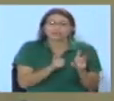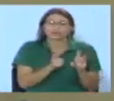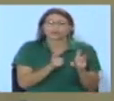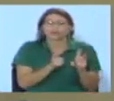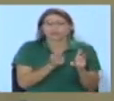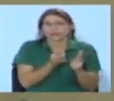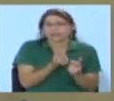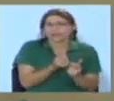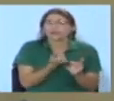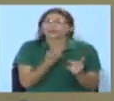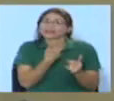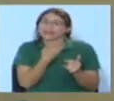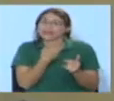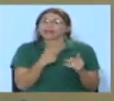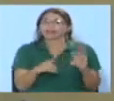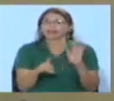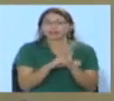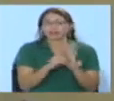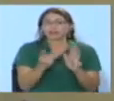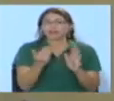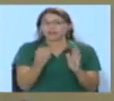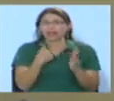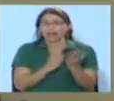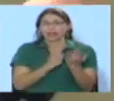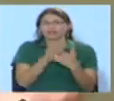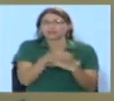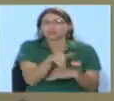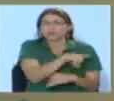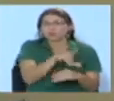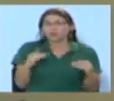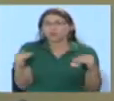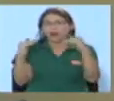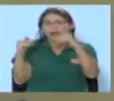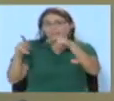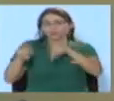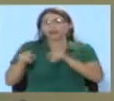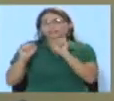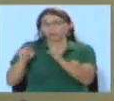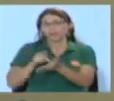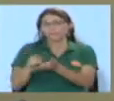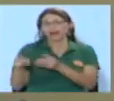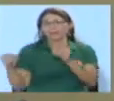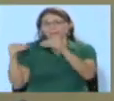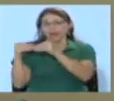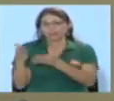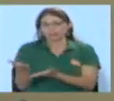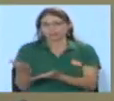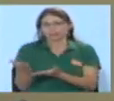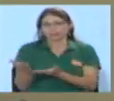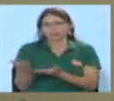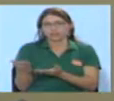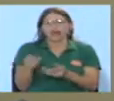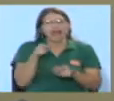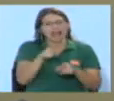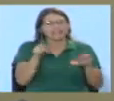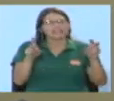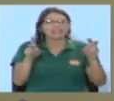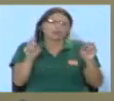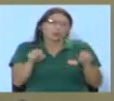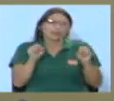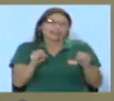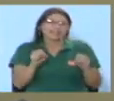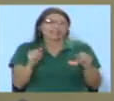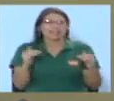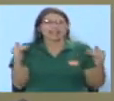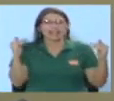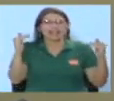derecho a los que pueden pagar, por ejemplo, mayores tarifas. Aquí tendríamos un tema de posiblemente aumentar